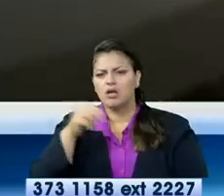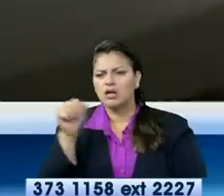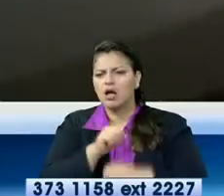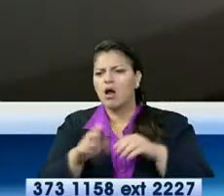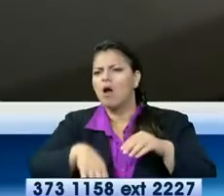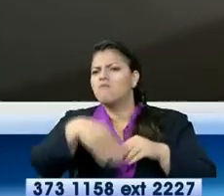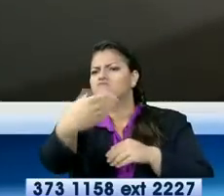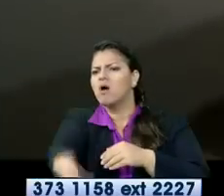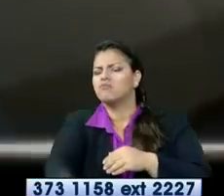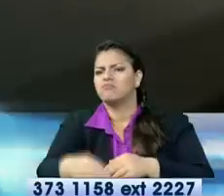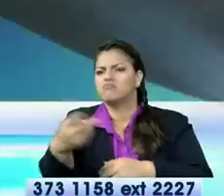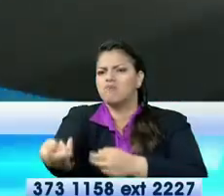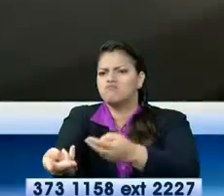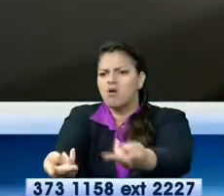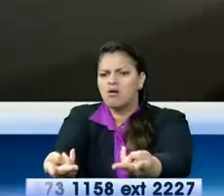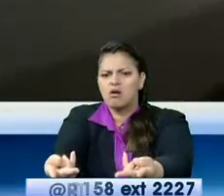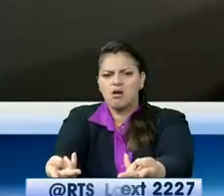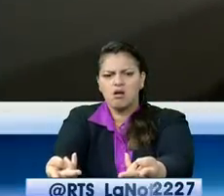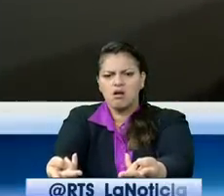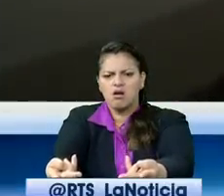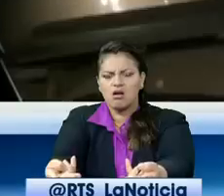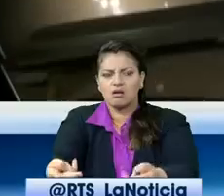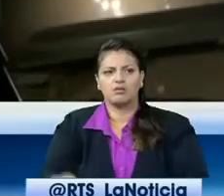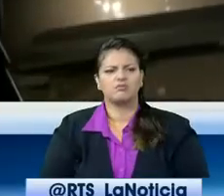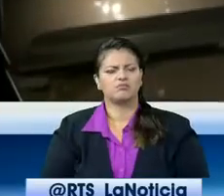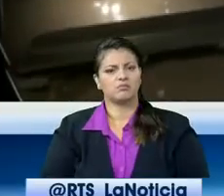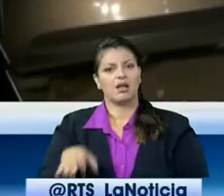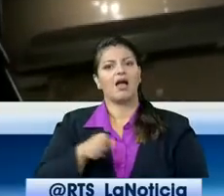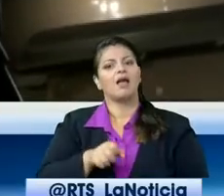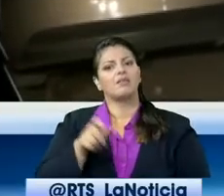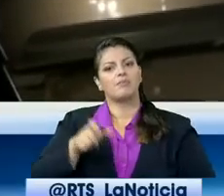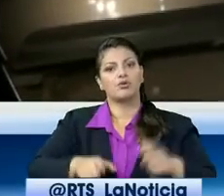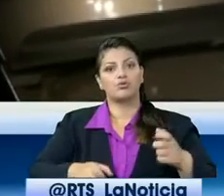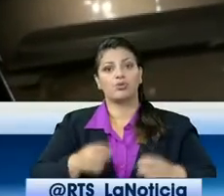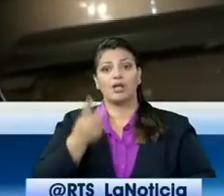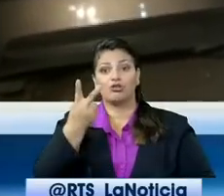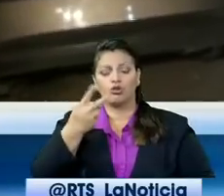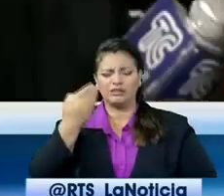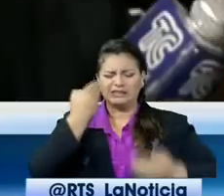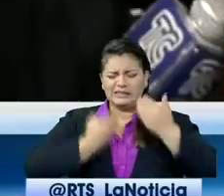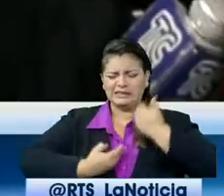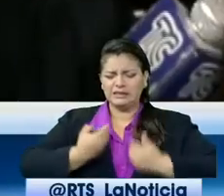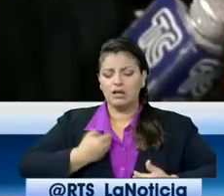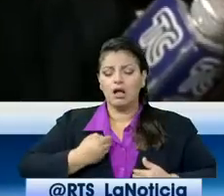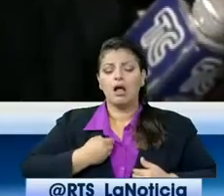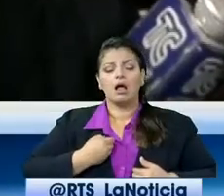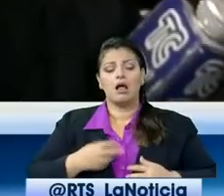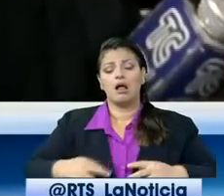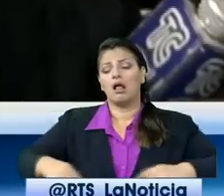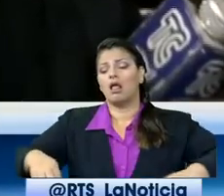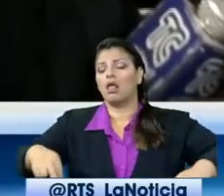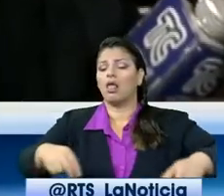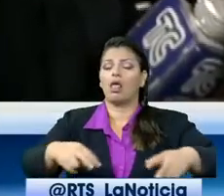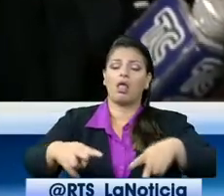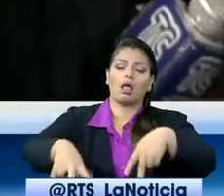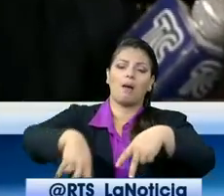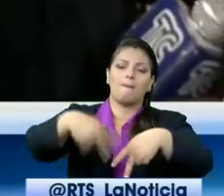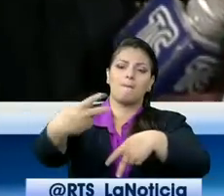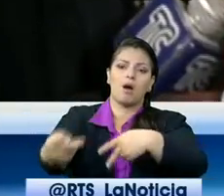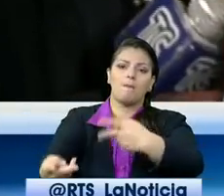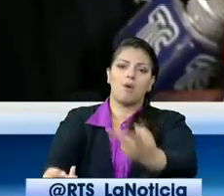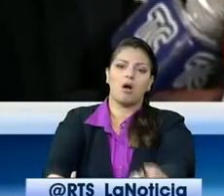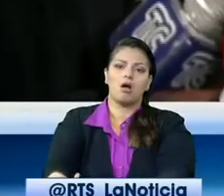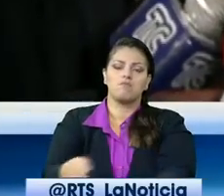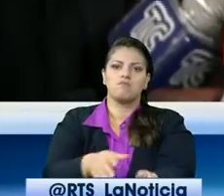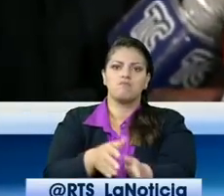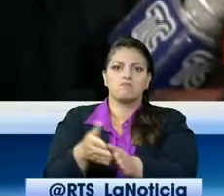Se presume habrían salido del vehículo mal heridos, pero la muerte no los perdonó. Y los dos fallecidos